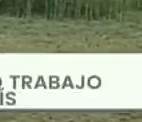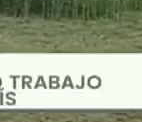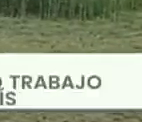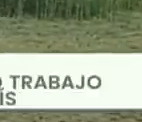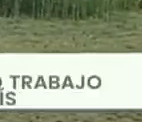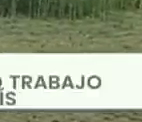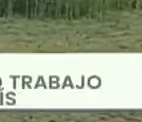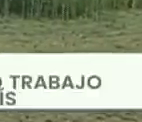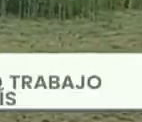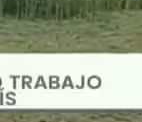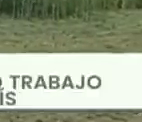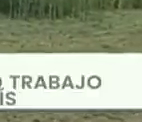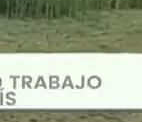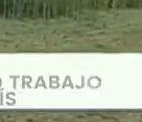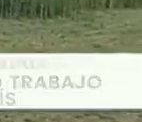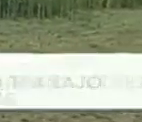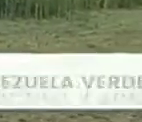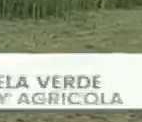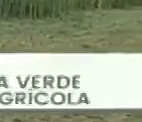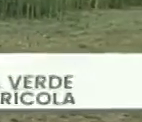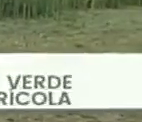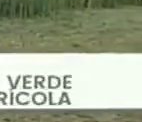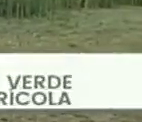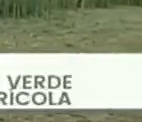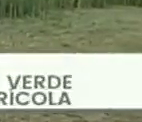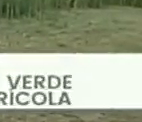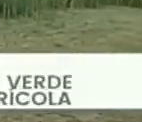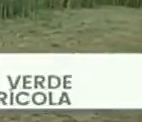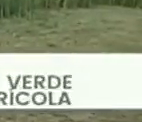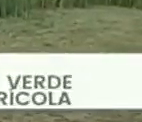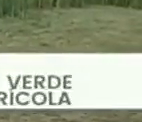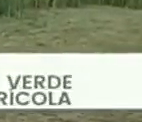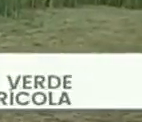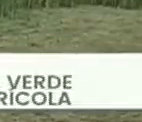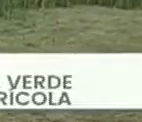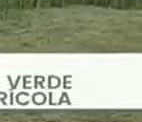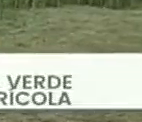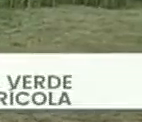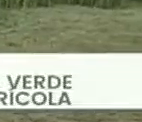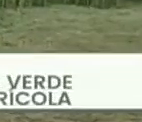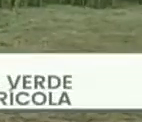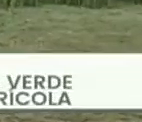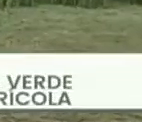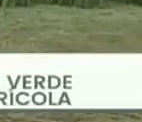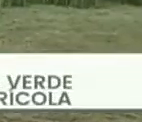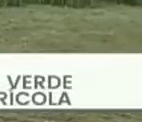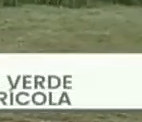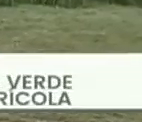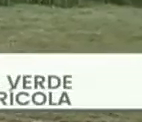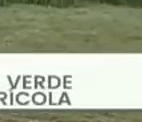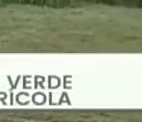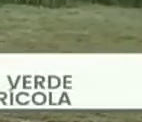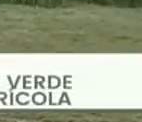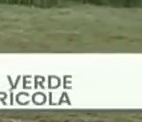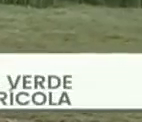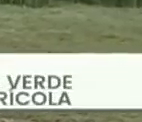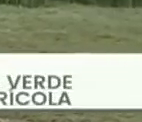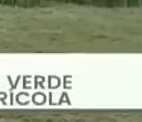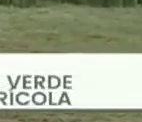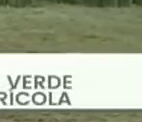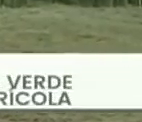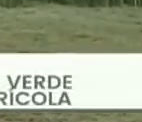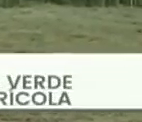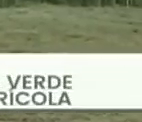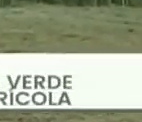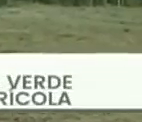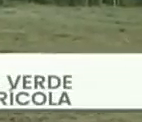sostenibilidad de la tierra. La sostenibilidad productiva y la eficiencia, que eso es importante. Es la Venezuela